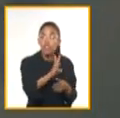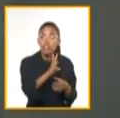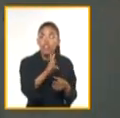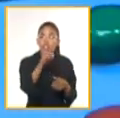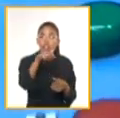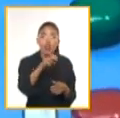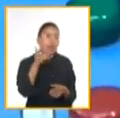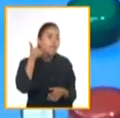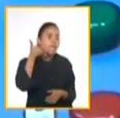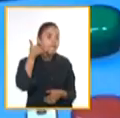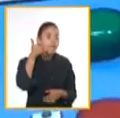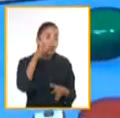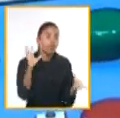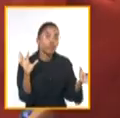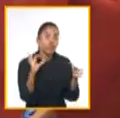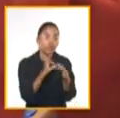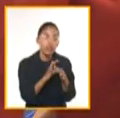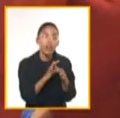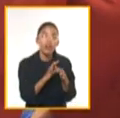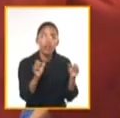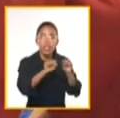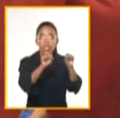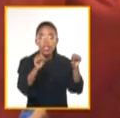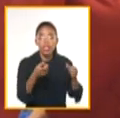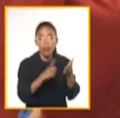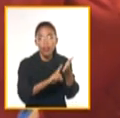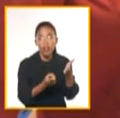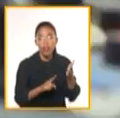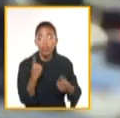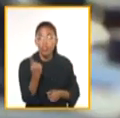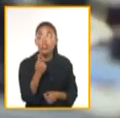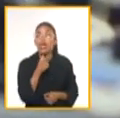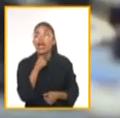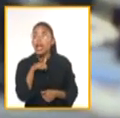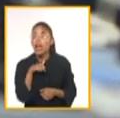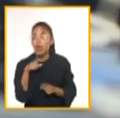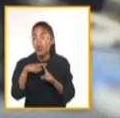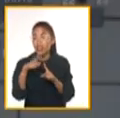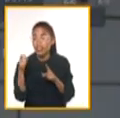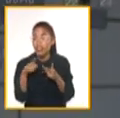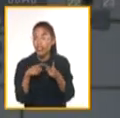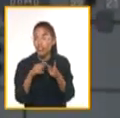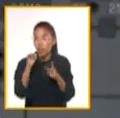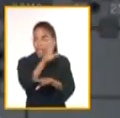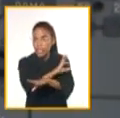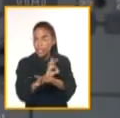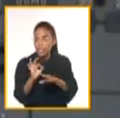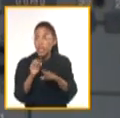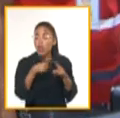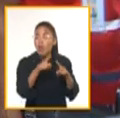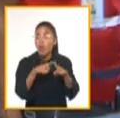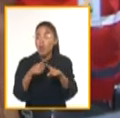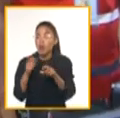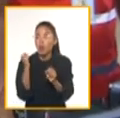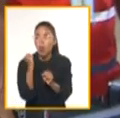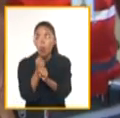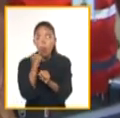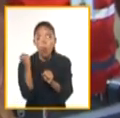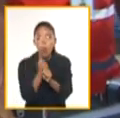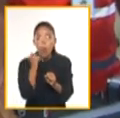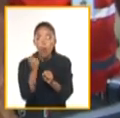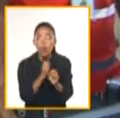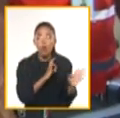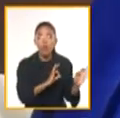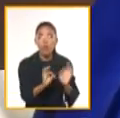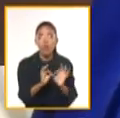al Sistema Electroenergético Nacional, mientras técnicos, ingenieros y otros especialistas laboran intensamente en el mantenimiento de la